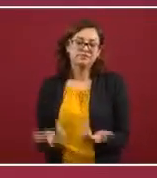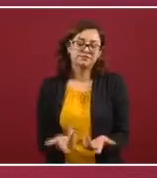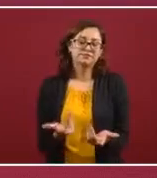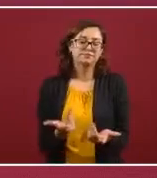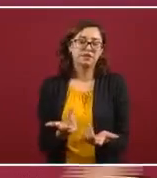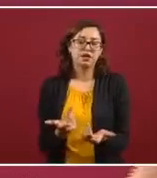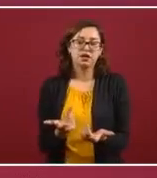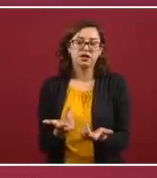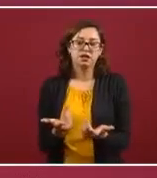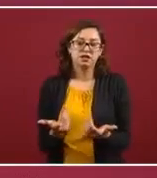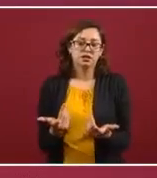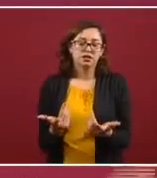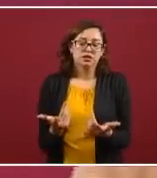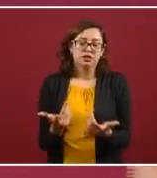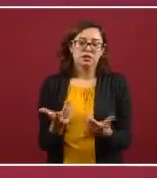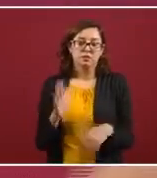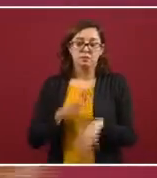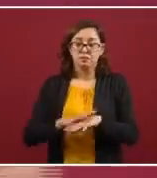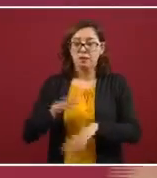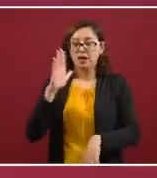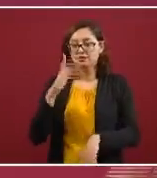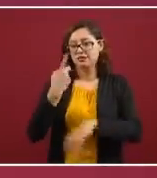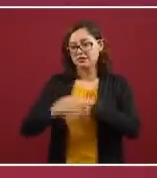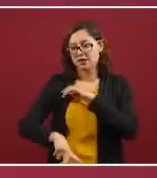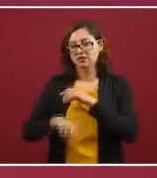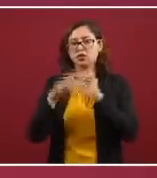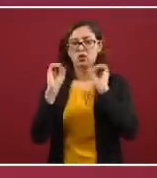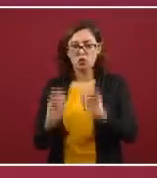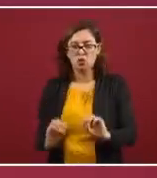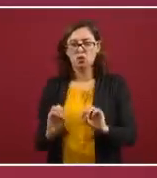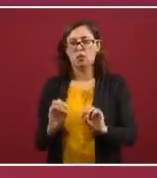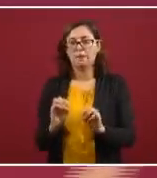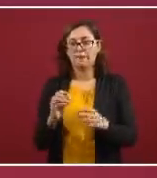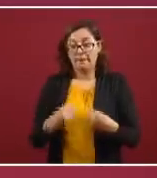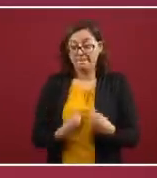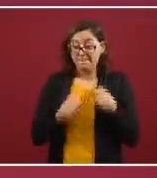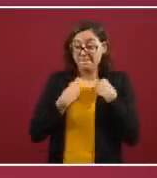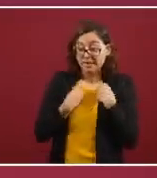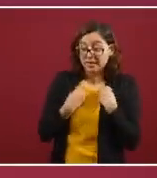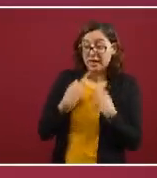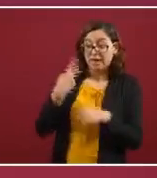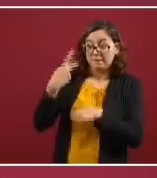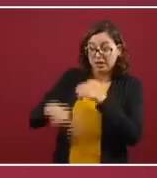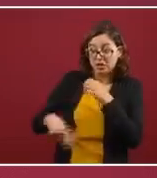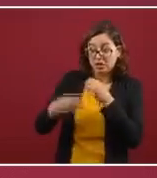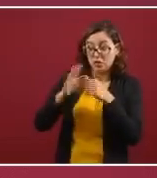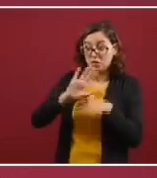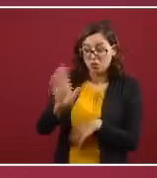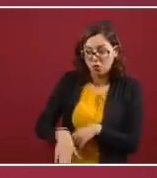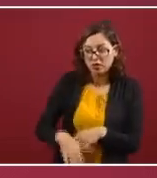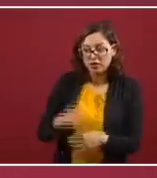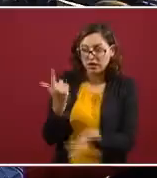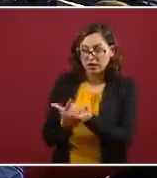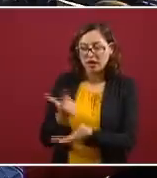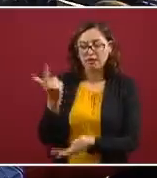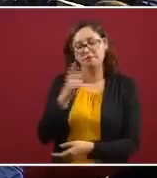no haya afectaciones o no entremos a lo que se conoce como factor vida, alguna situación